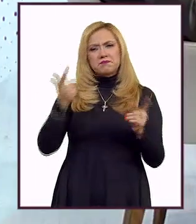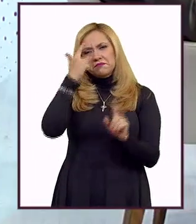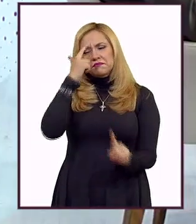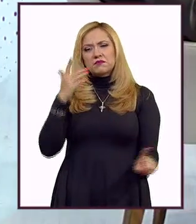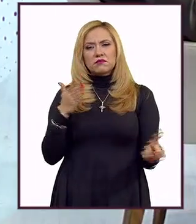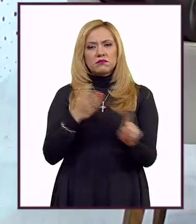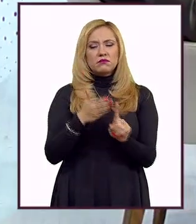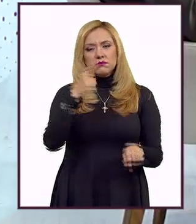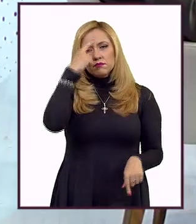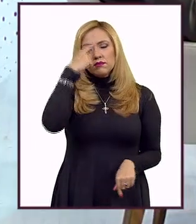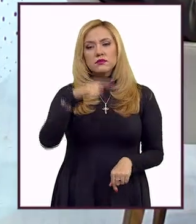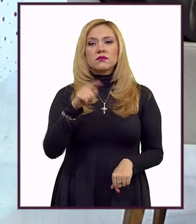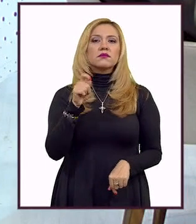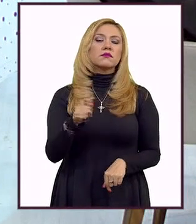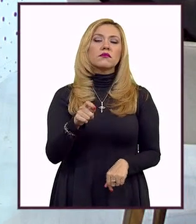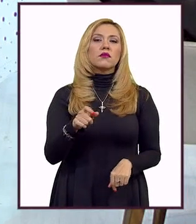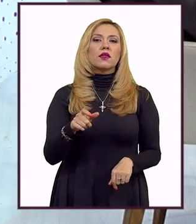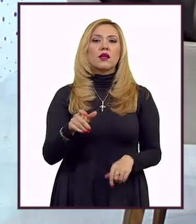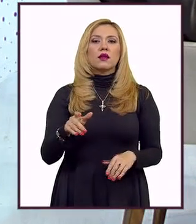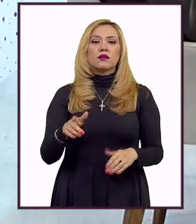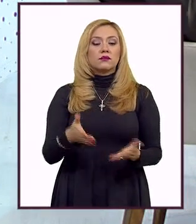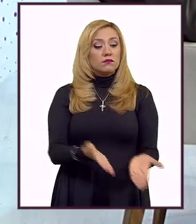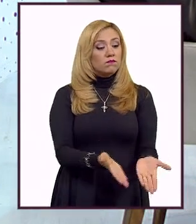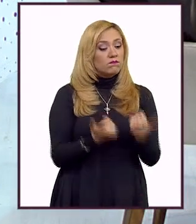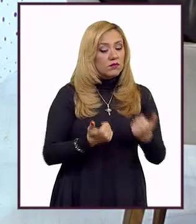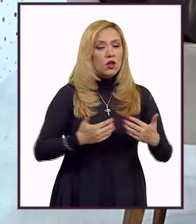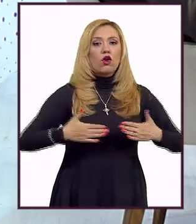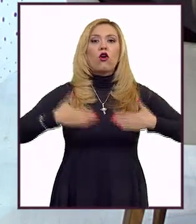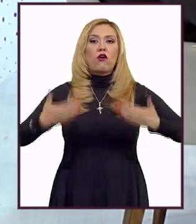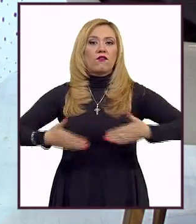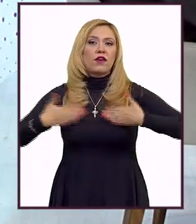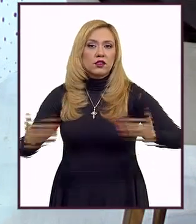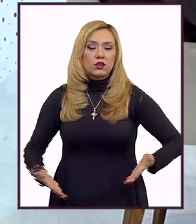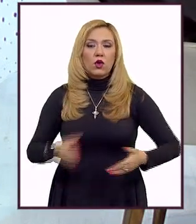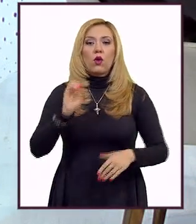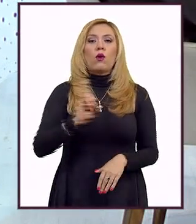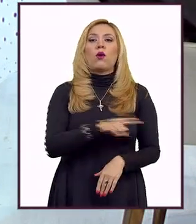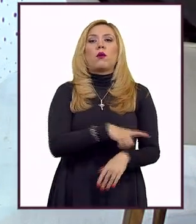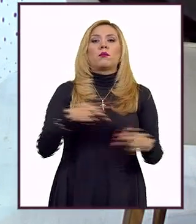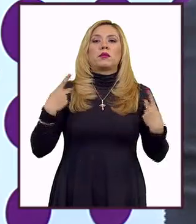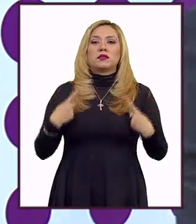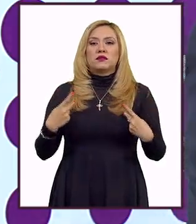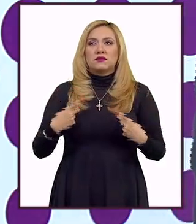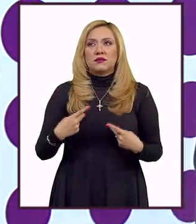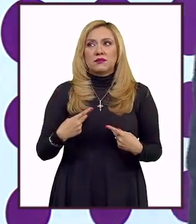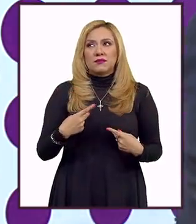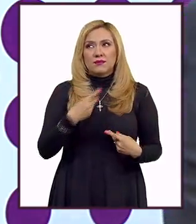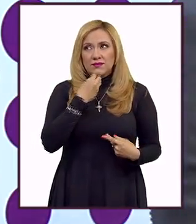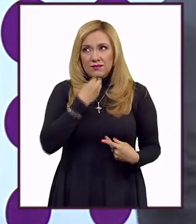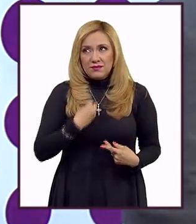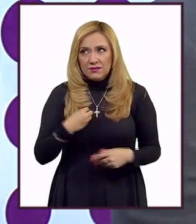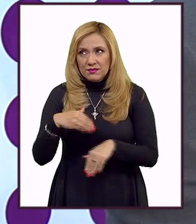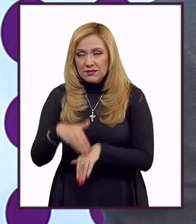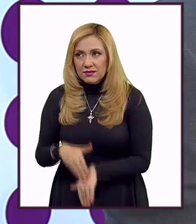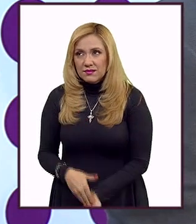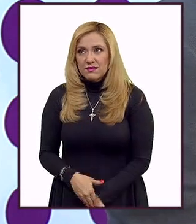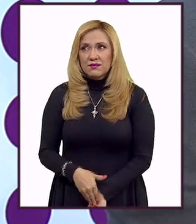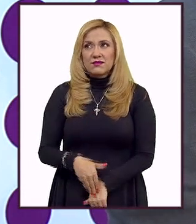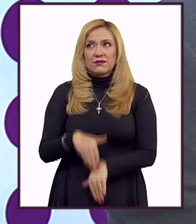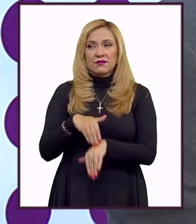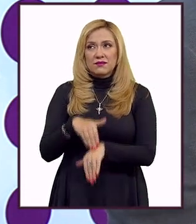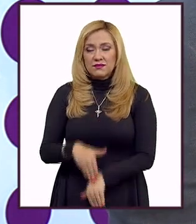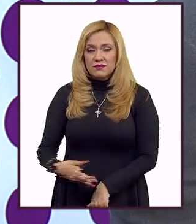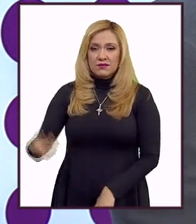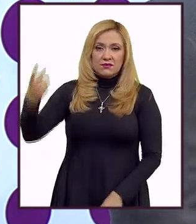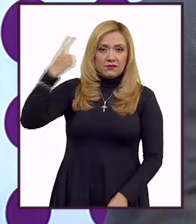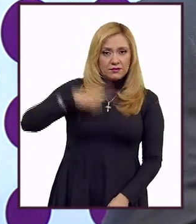de obtener una confesión o que la persona haga un acto o deje de hacer una conducta